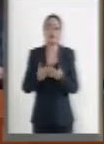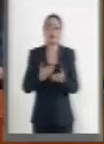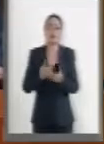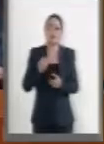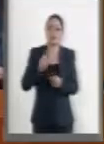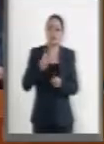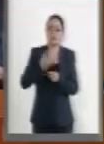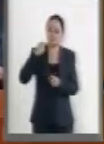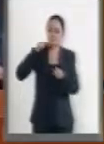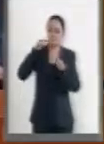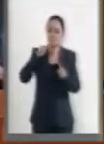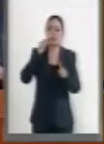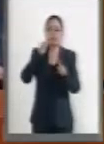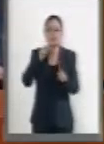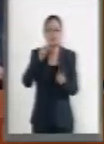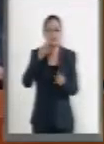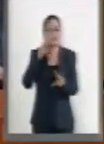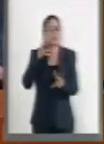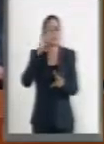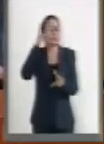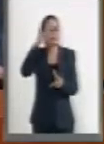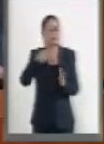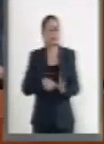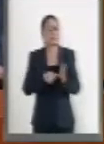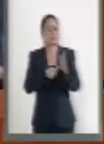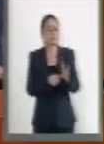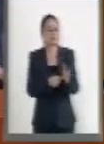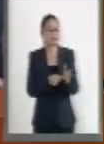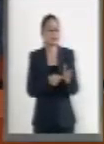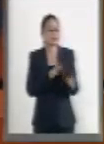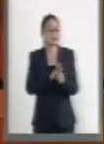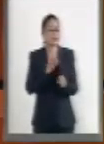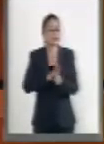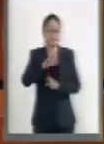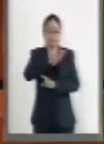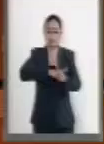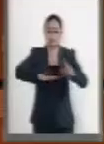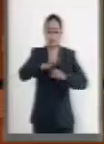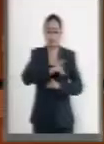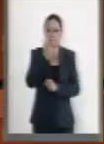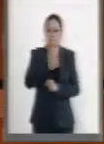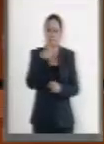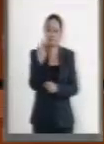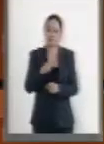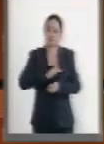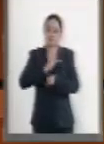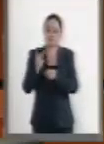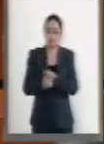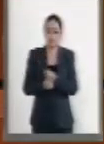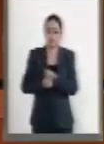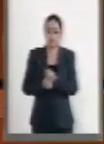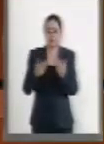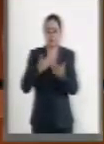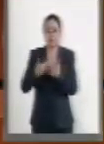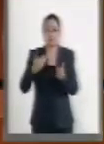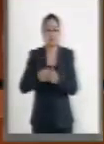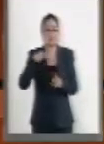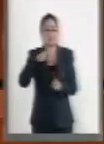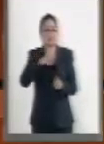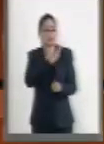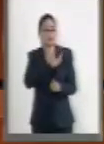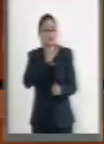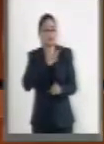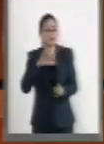una oportunidad de ver en un plano de realidad la situación económica de nuestro país y de esa forma consolidar con